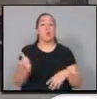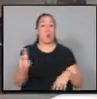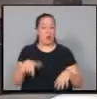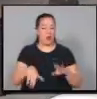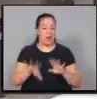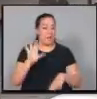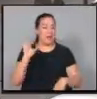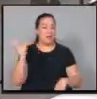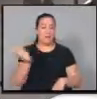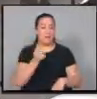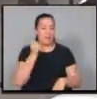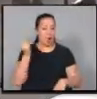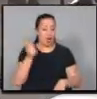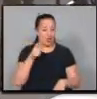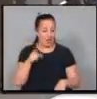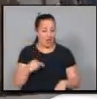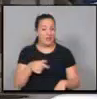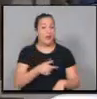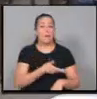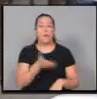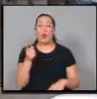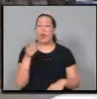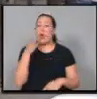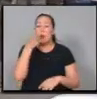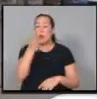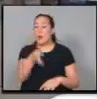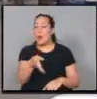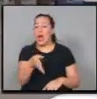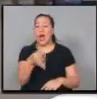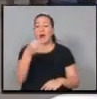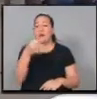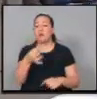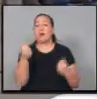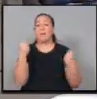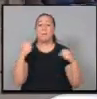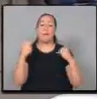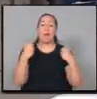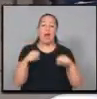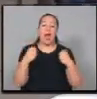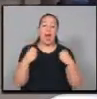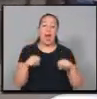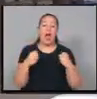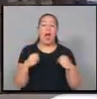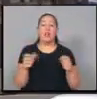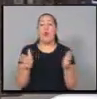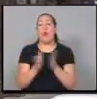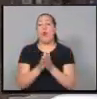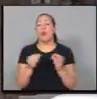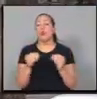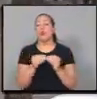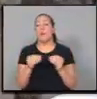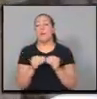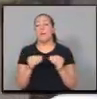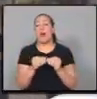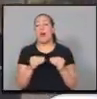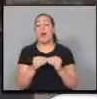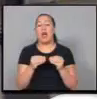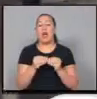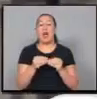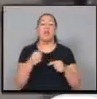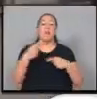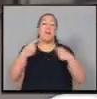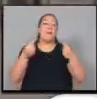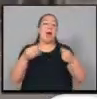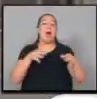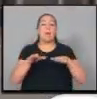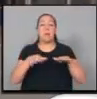más importante. Y es pública, uno va directamente a practicar, a poder estar con los amigos, a poder sacar nuevas piruetas, pero